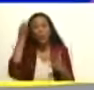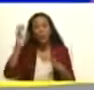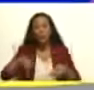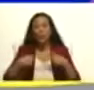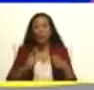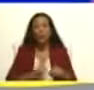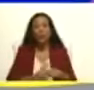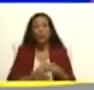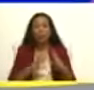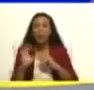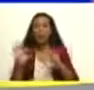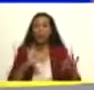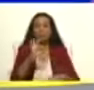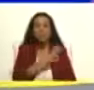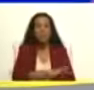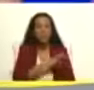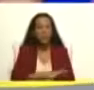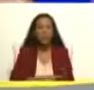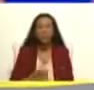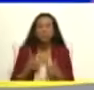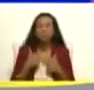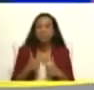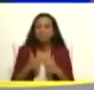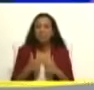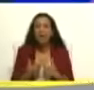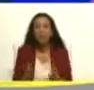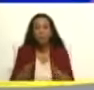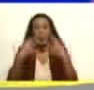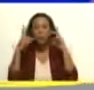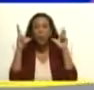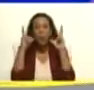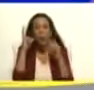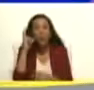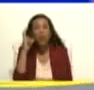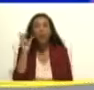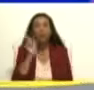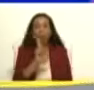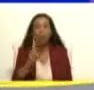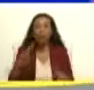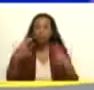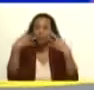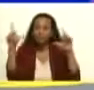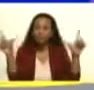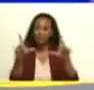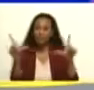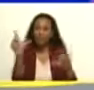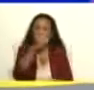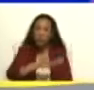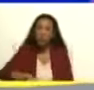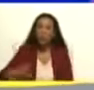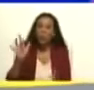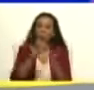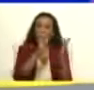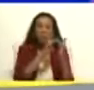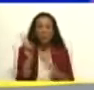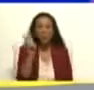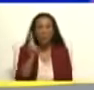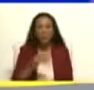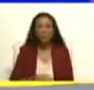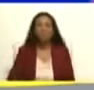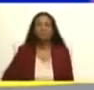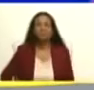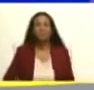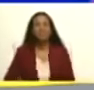Nueva Época, a todos los movimientos sociales y a los que nos están escuchando y viendo en todo el territorio nacional.